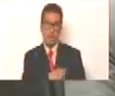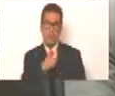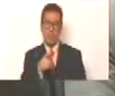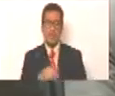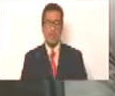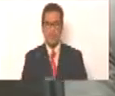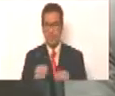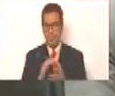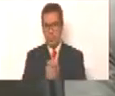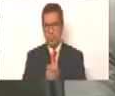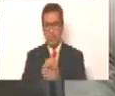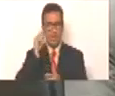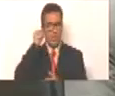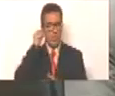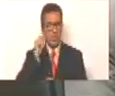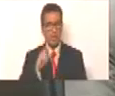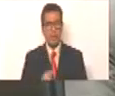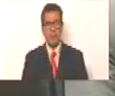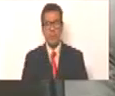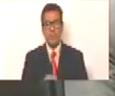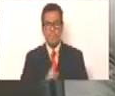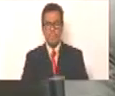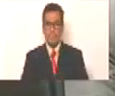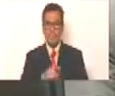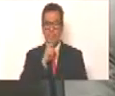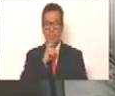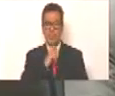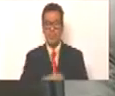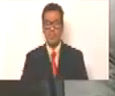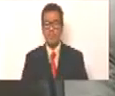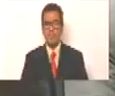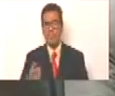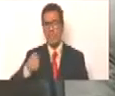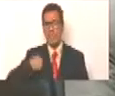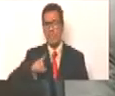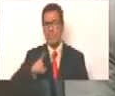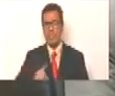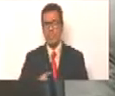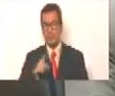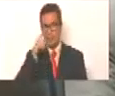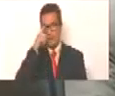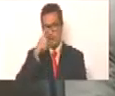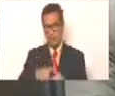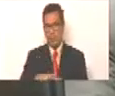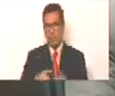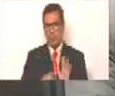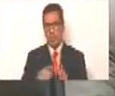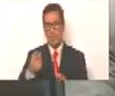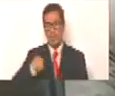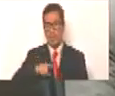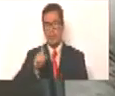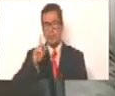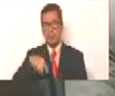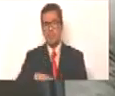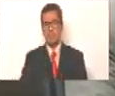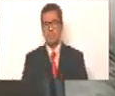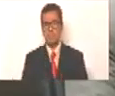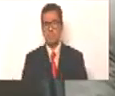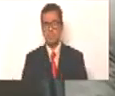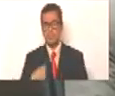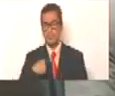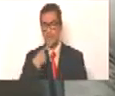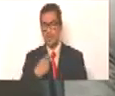con patologías complejas, difíciles. Tenemos retos, tenemos desafíos, tenemos por supuesto decir que hay que